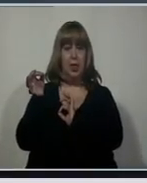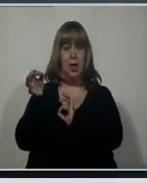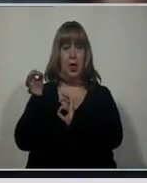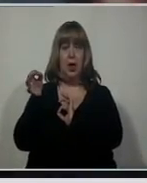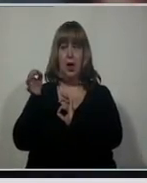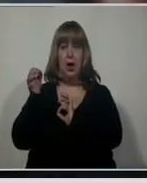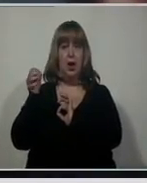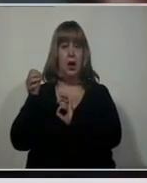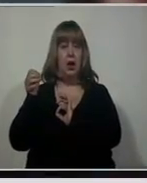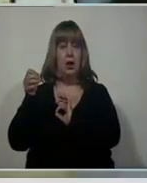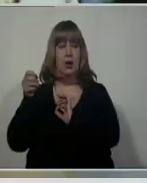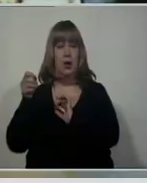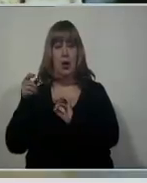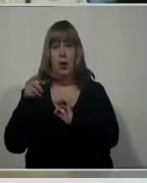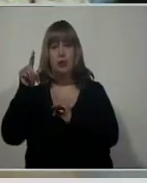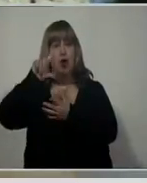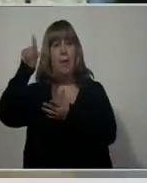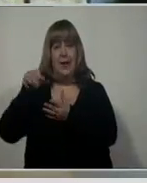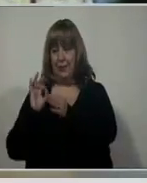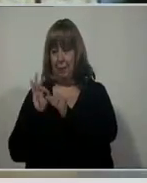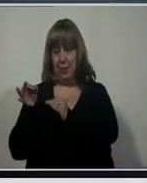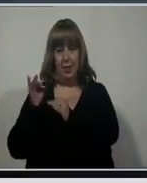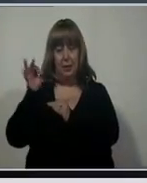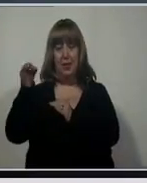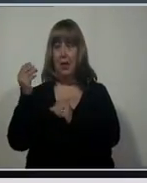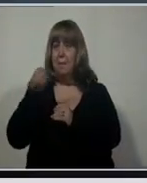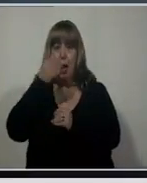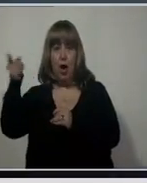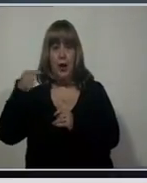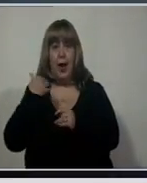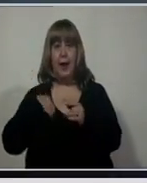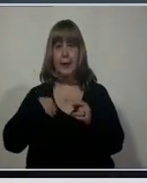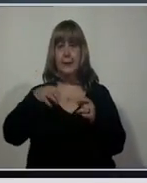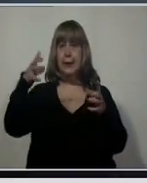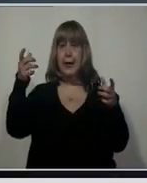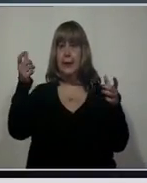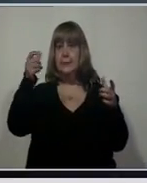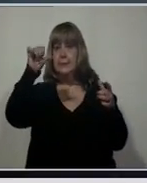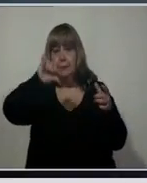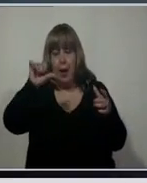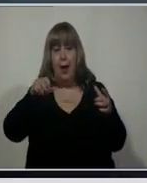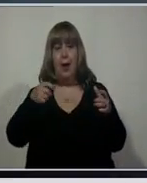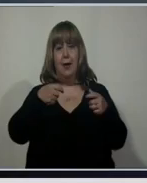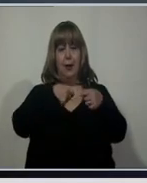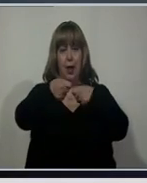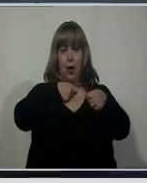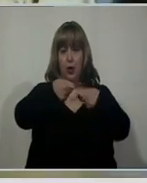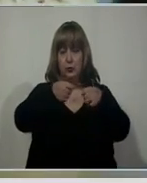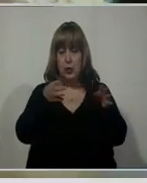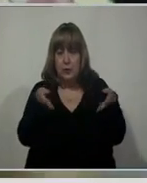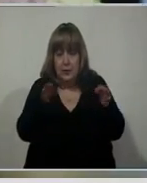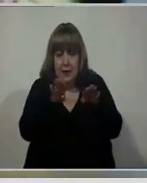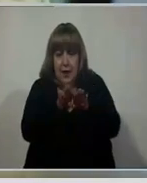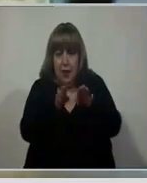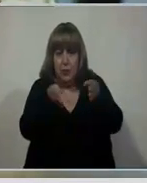países que nos rodean y también habló de la cantidad de negocios que se están cerrando en la city porteña esto se hace